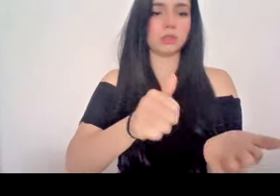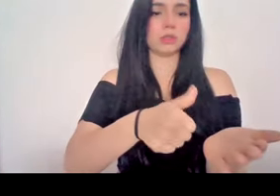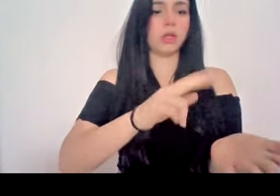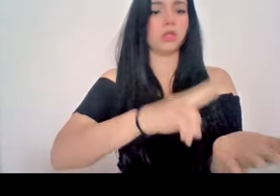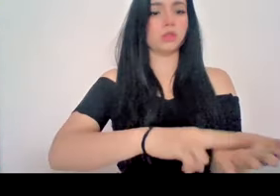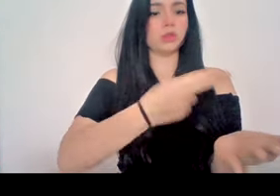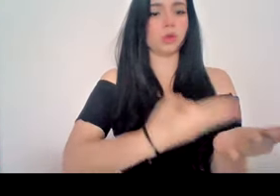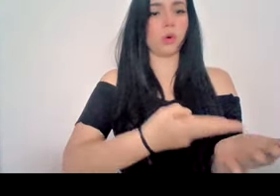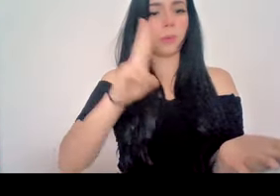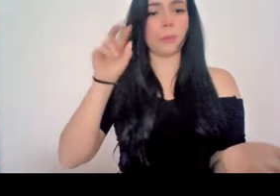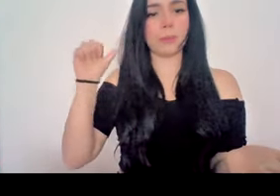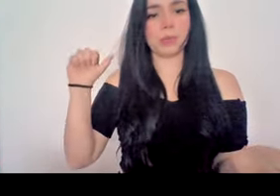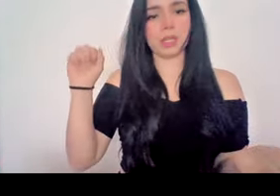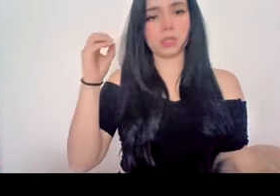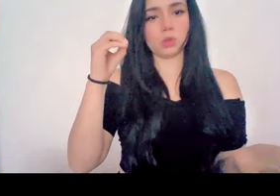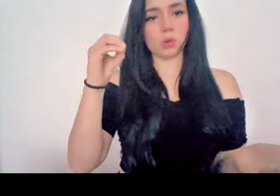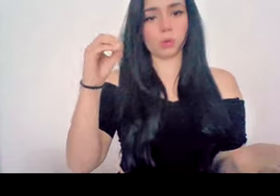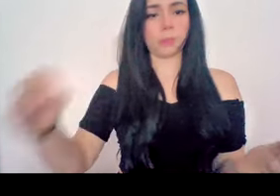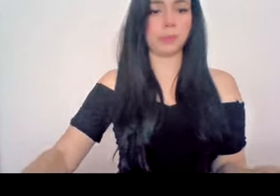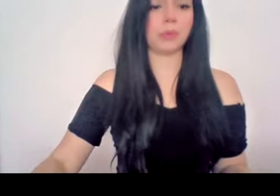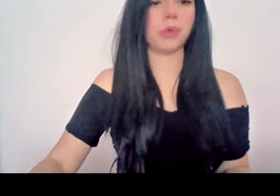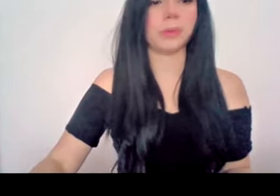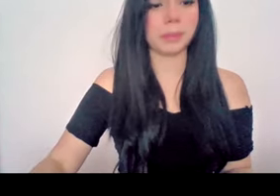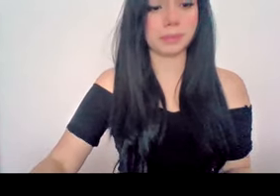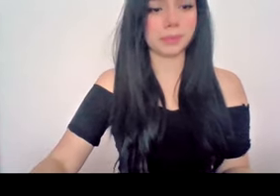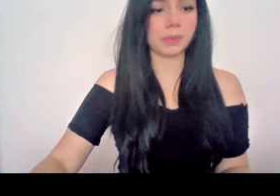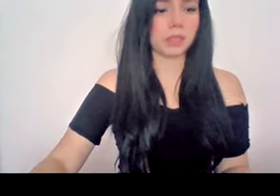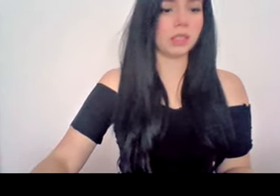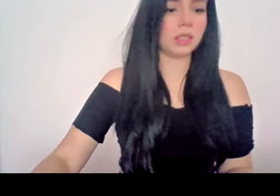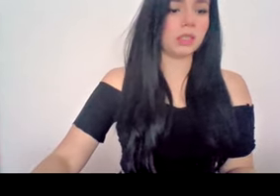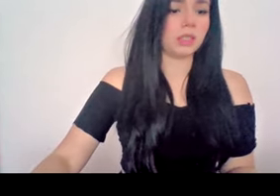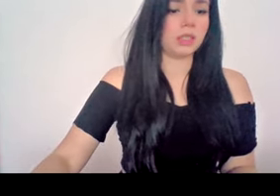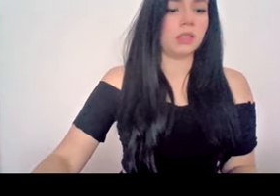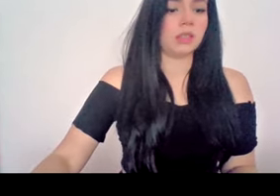Sobrina. Sobrino. Muy bien.